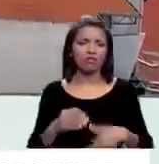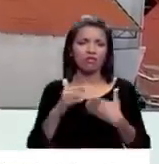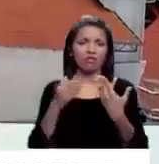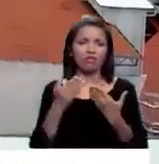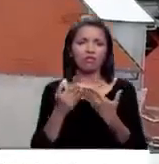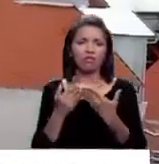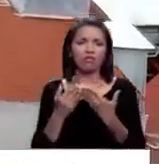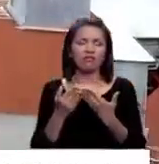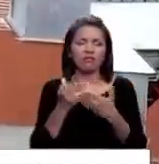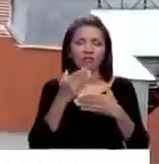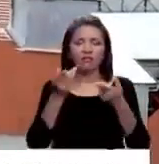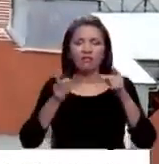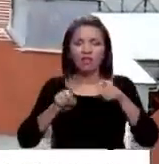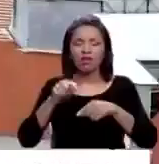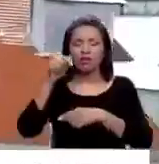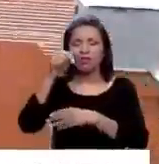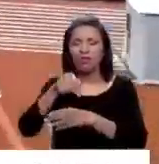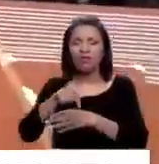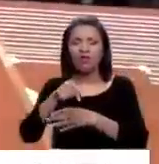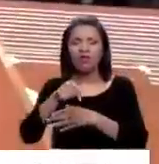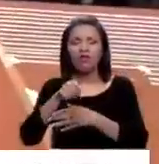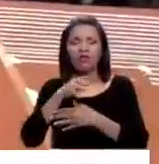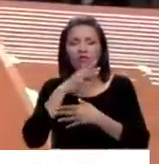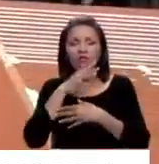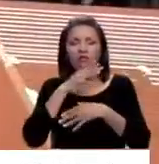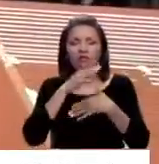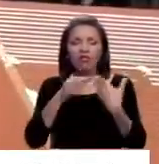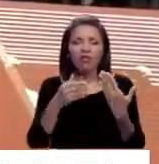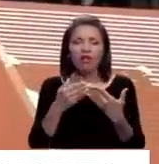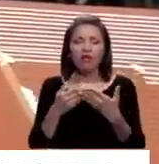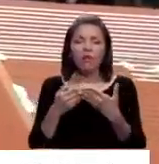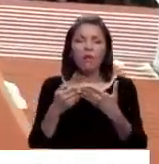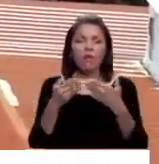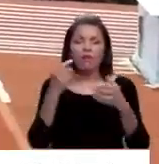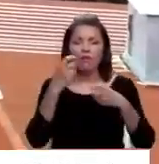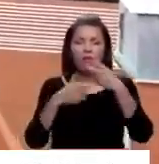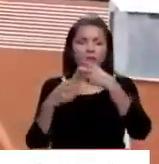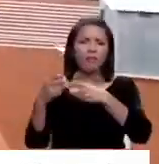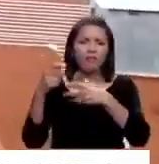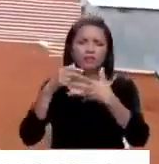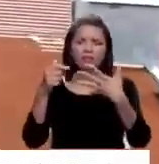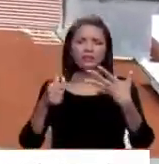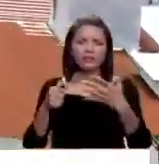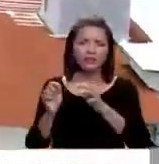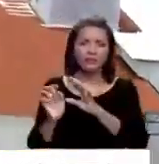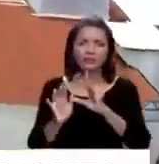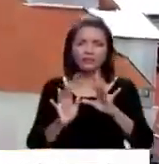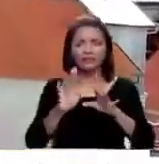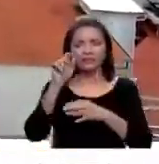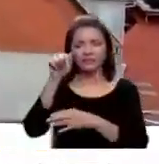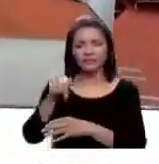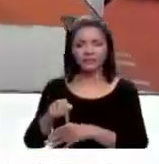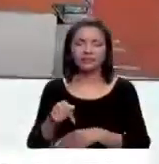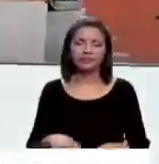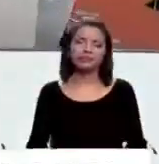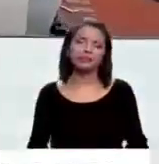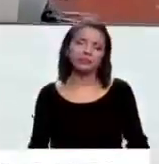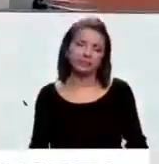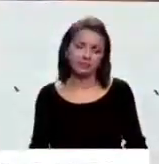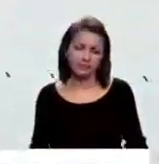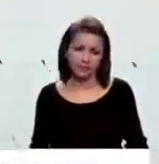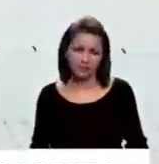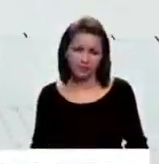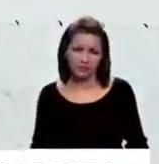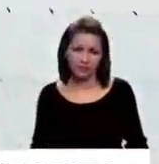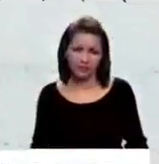de las consignas que se han gritado durante esta trayectoria durante los kilómetros que han tomado esta caminata